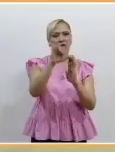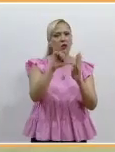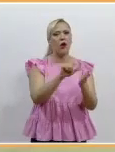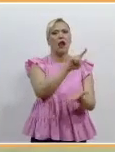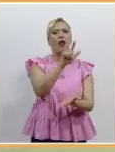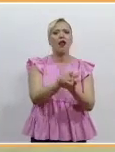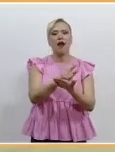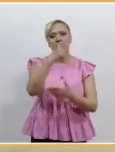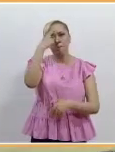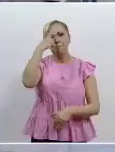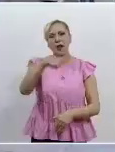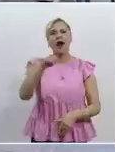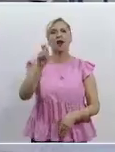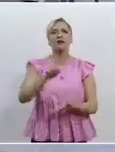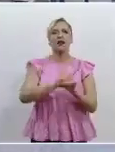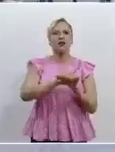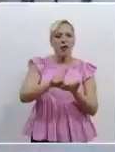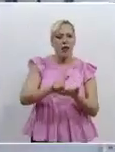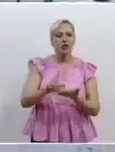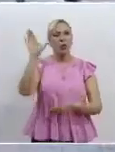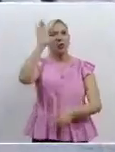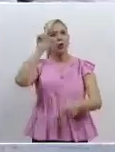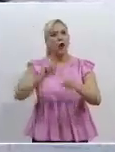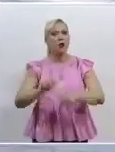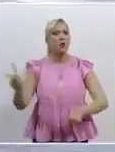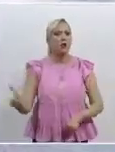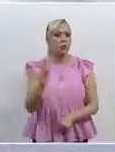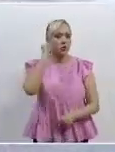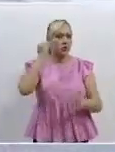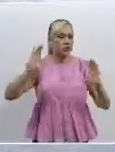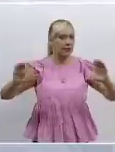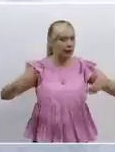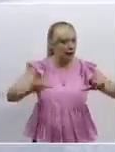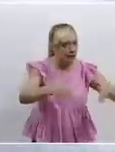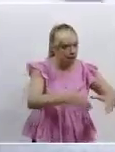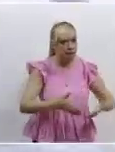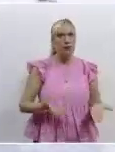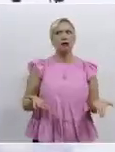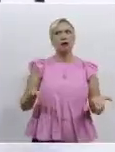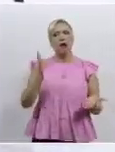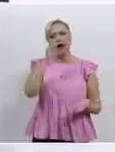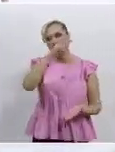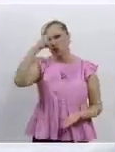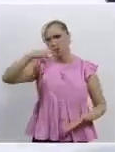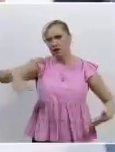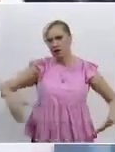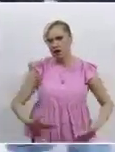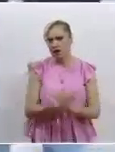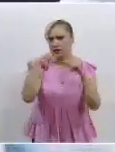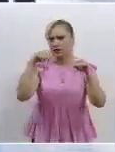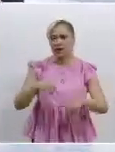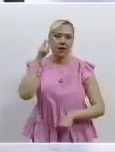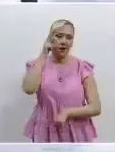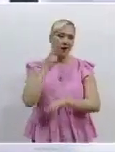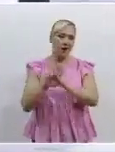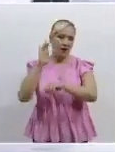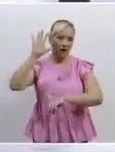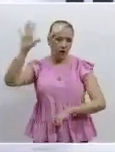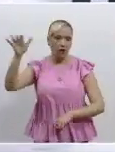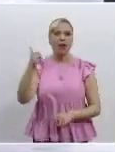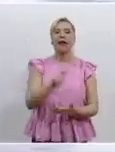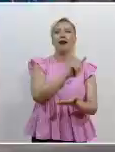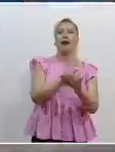Ley de Reconocimiento, Derechos y Cultura de los Pueblos y Comunidades Indígenas y Afromexicanas del Estado de Guerrero y de la Ley